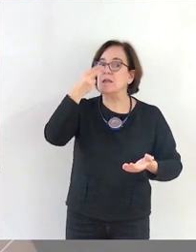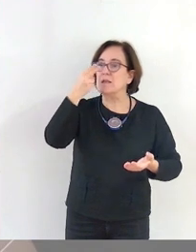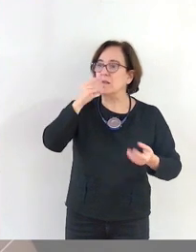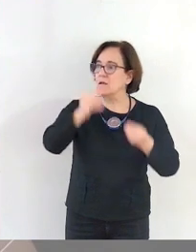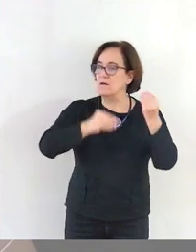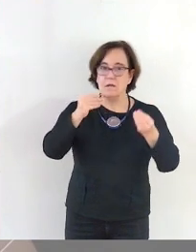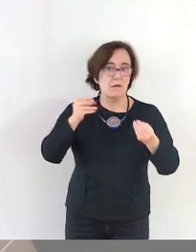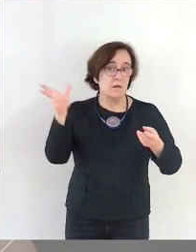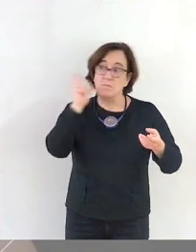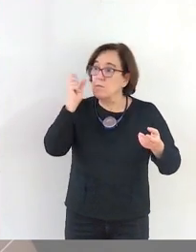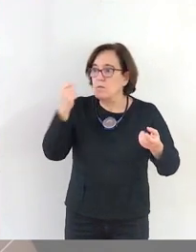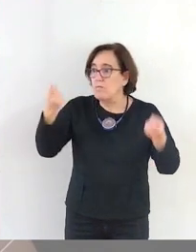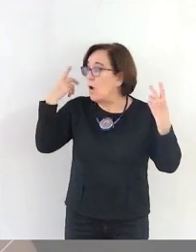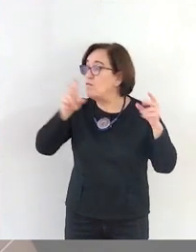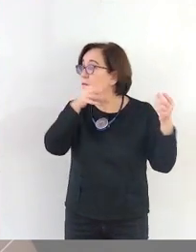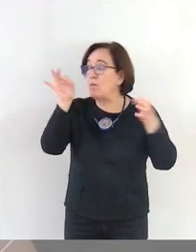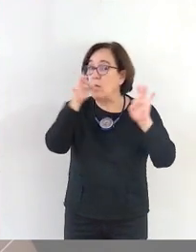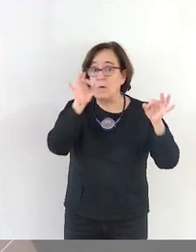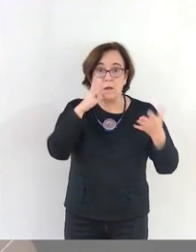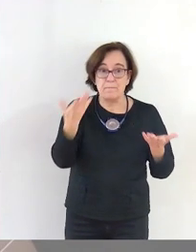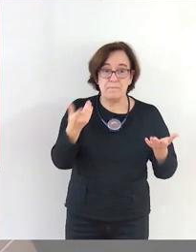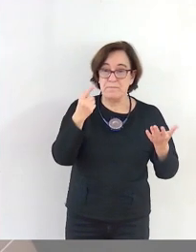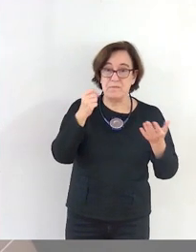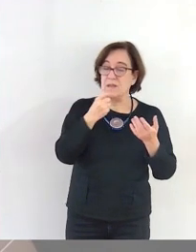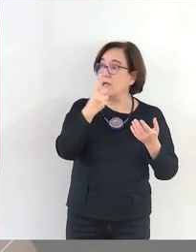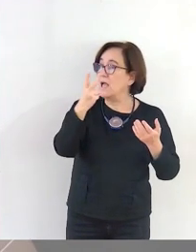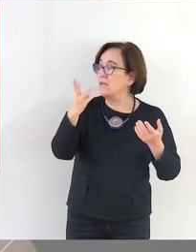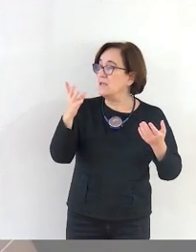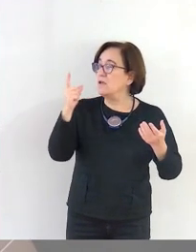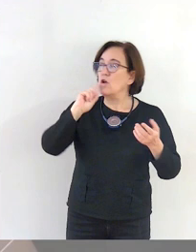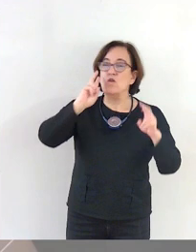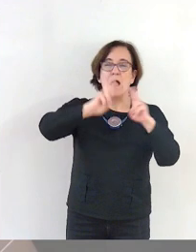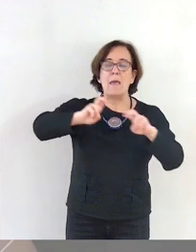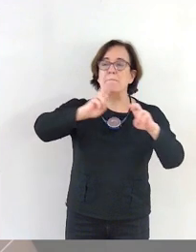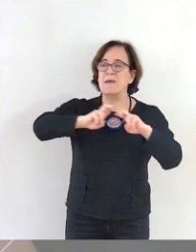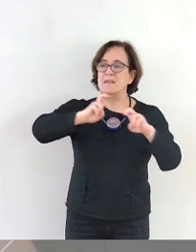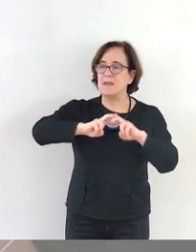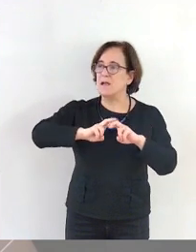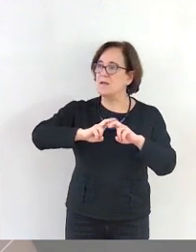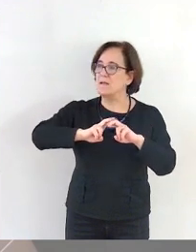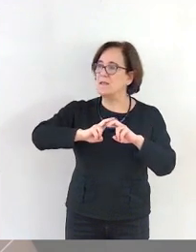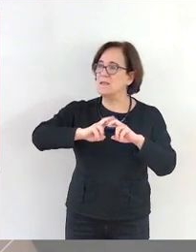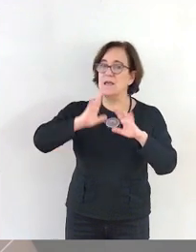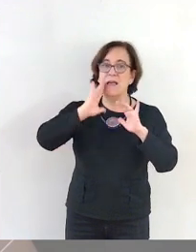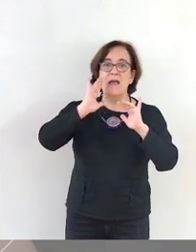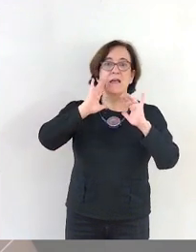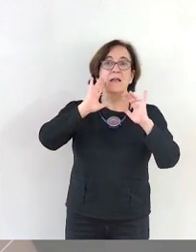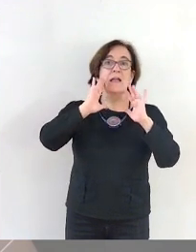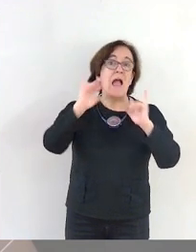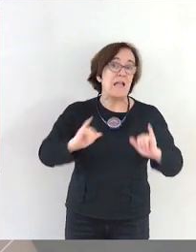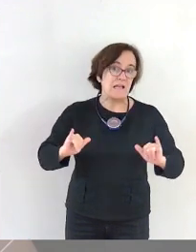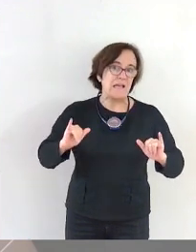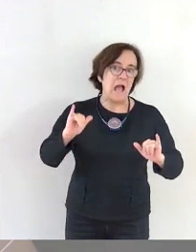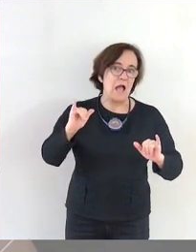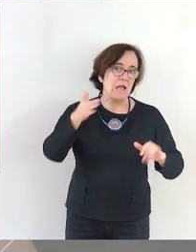petrolera la razón de que no tengamos de que durante tantos años no se haya investigado en la energía limpia o no se